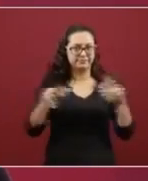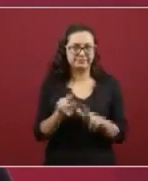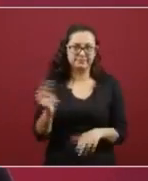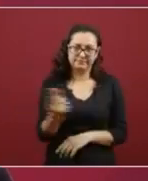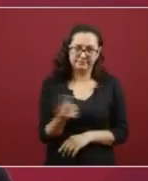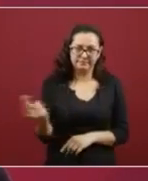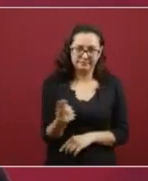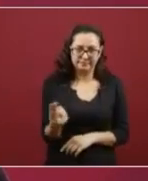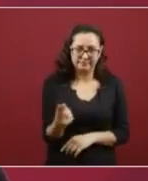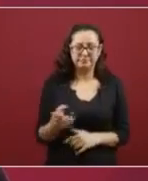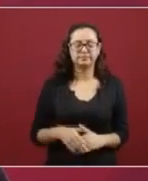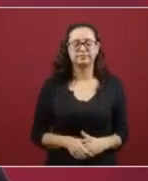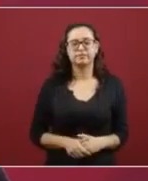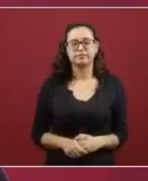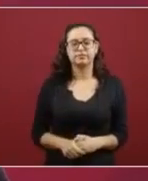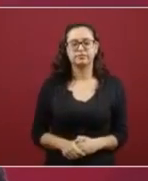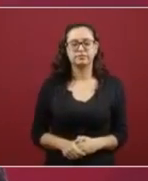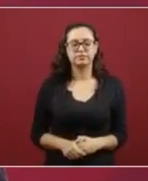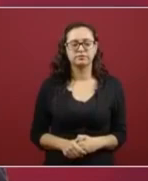Y